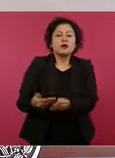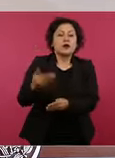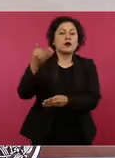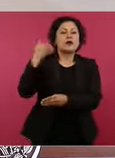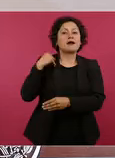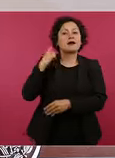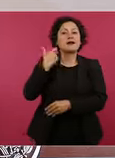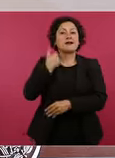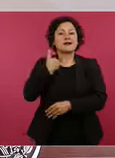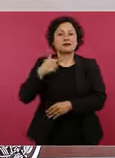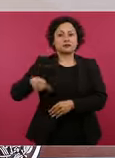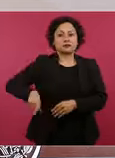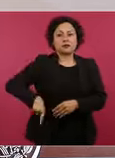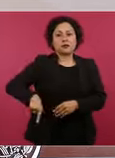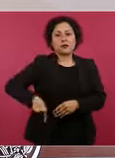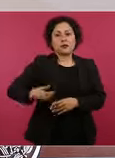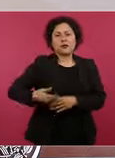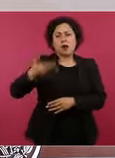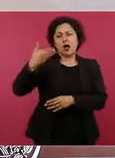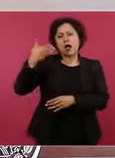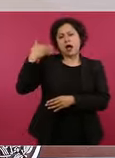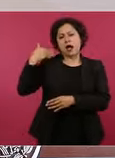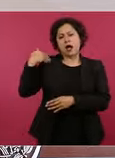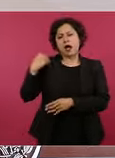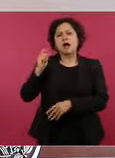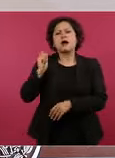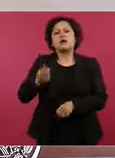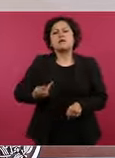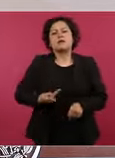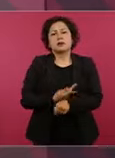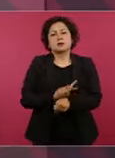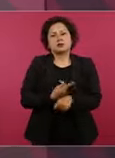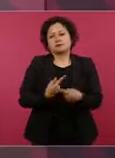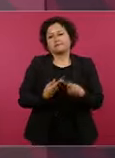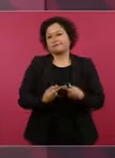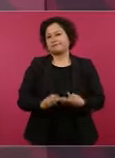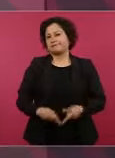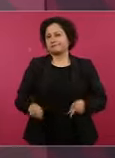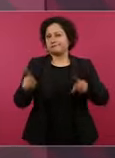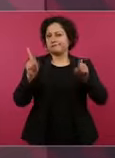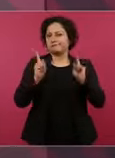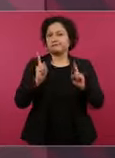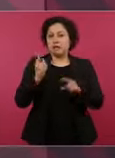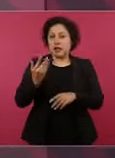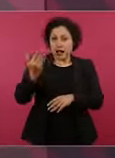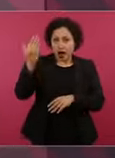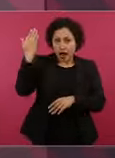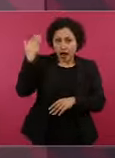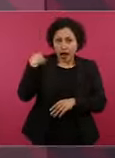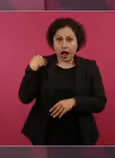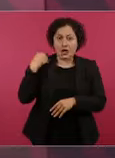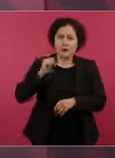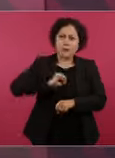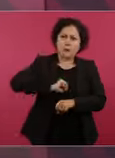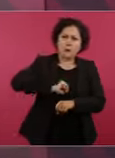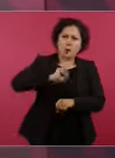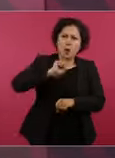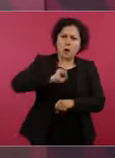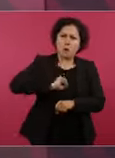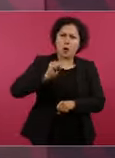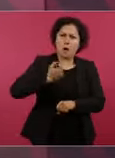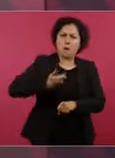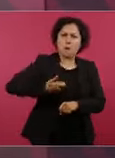Siempre eran aumentos a los combustibles. Nada más que se